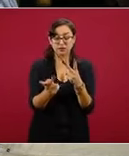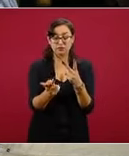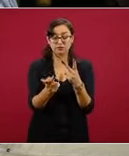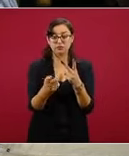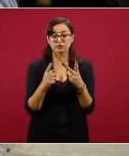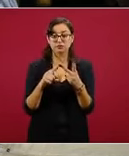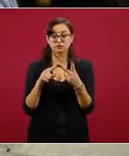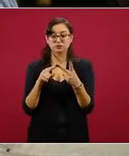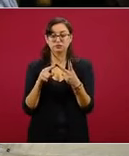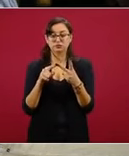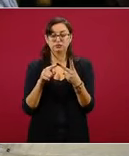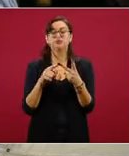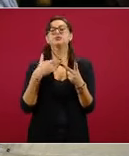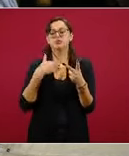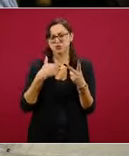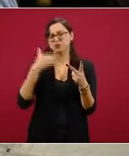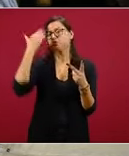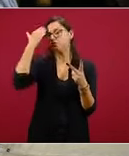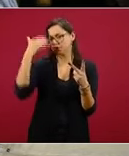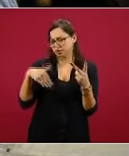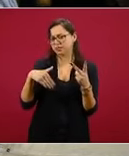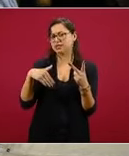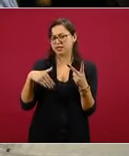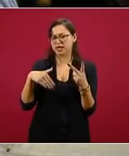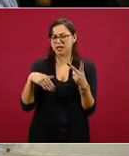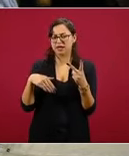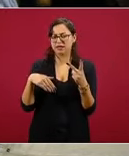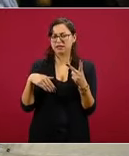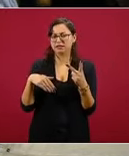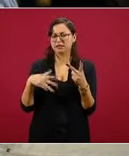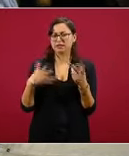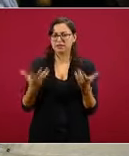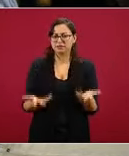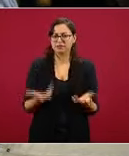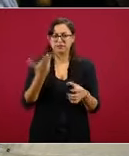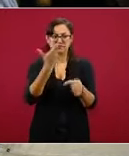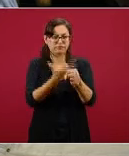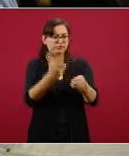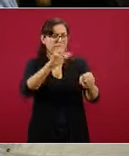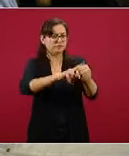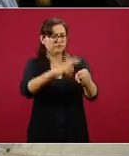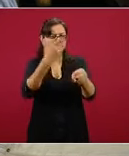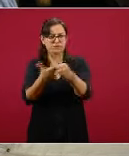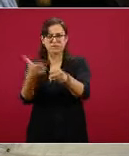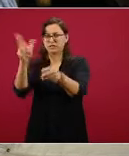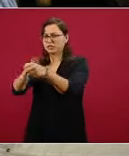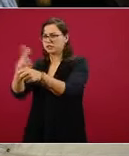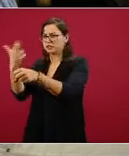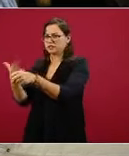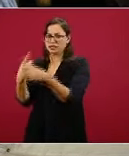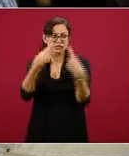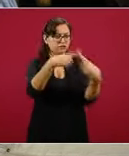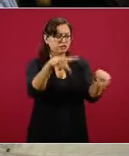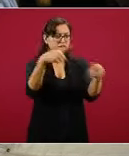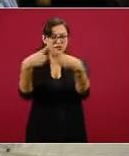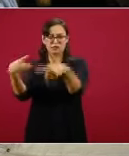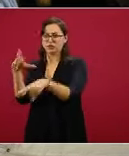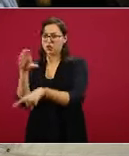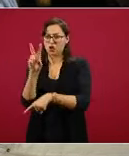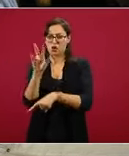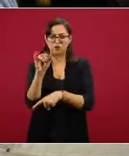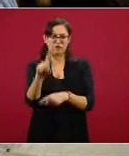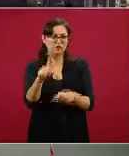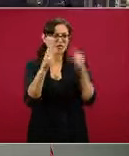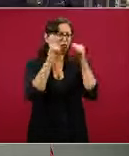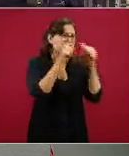que estaban haciendo una evaluación en el sector público respecto a los hospitales que son más operativos para atender COVID, pero ¿qué